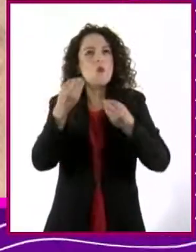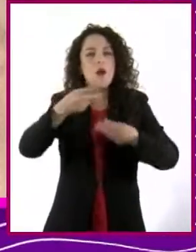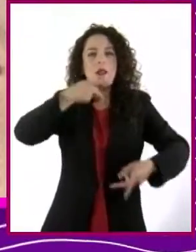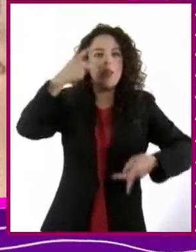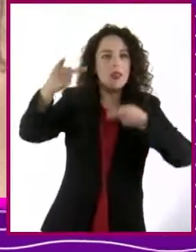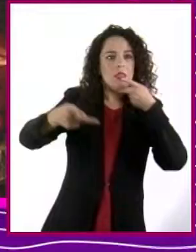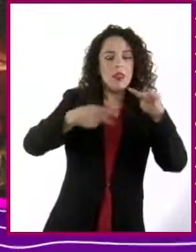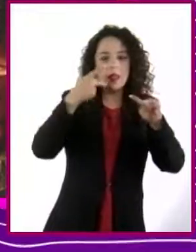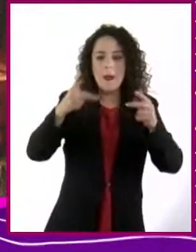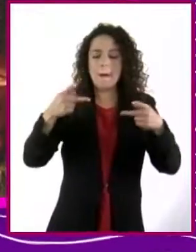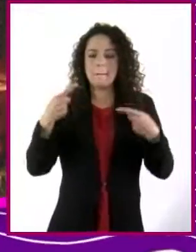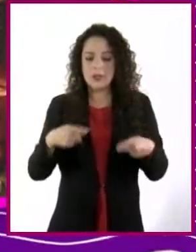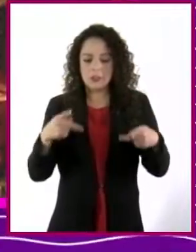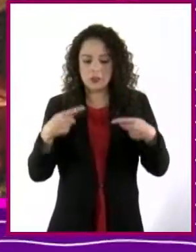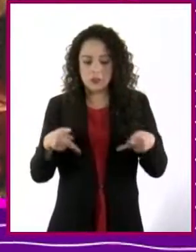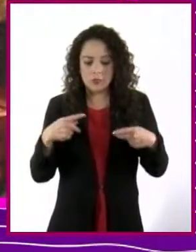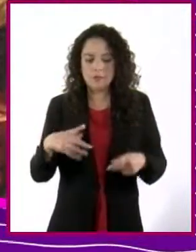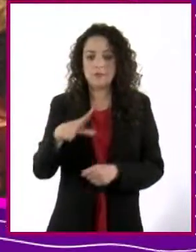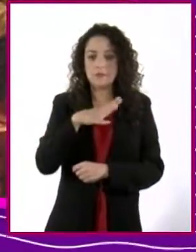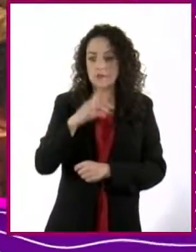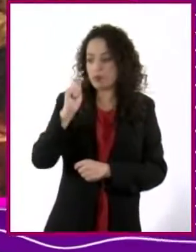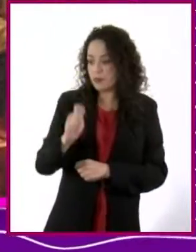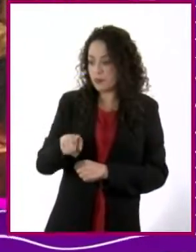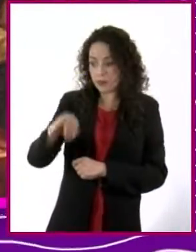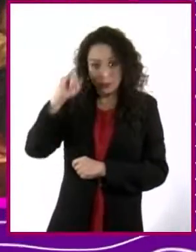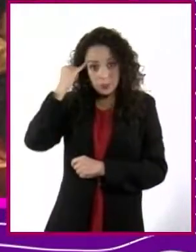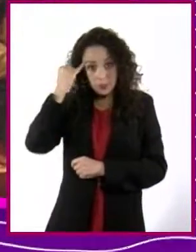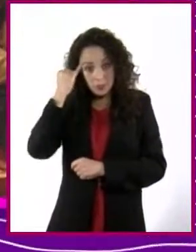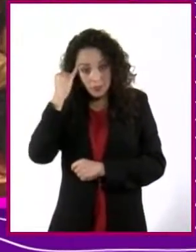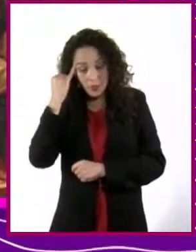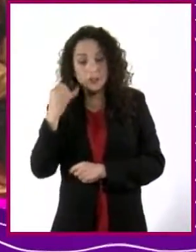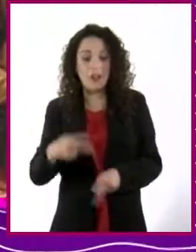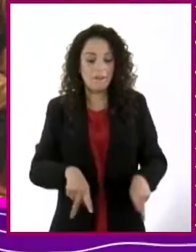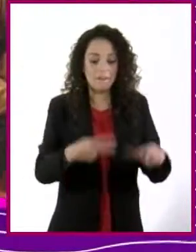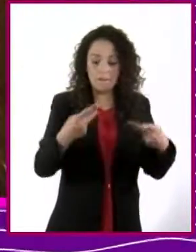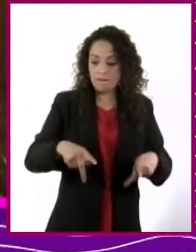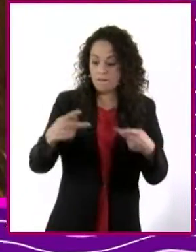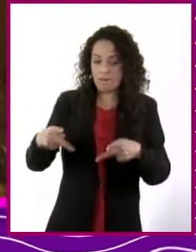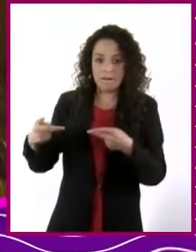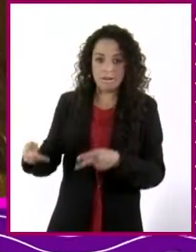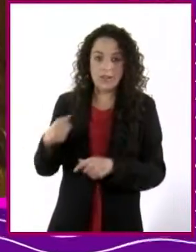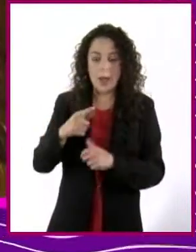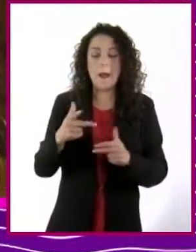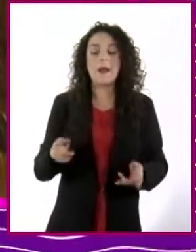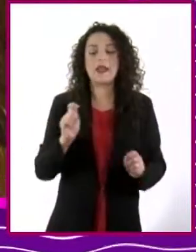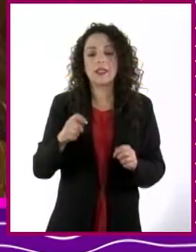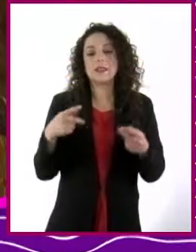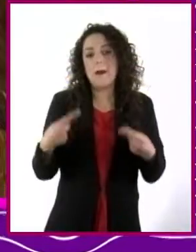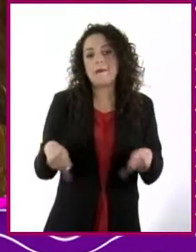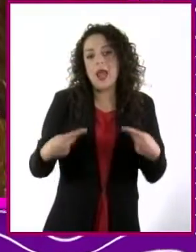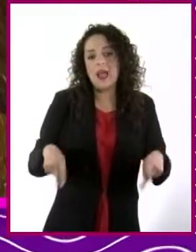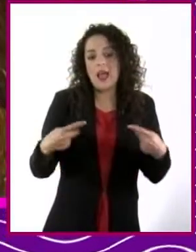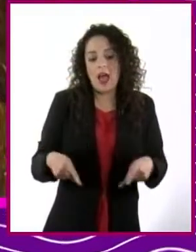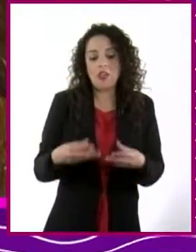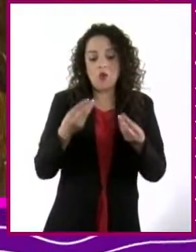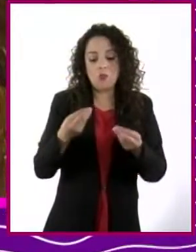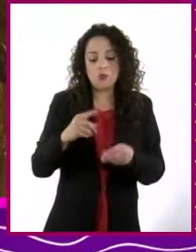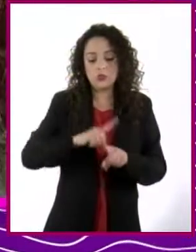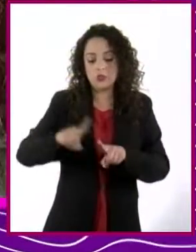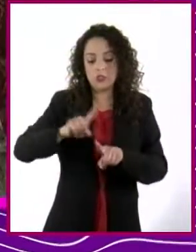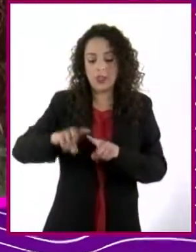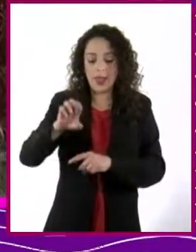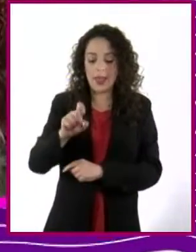de bastimentos, los puestos de indios, mercados que eran dirigidos por los nativos mexicanos de varias